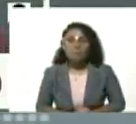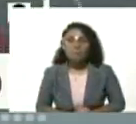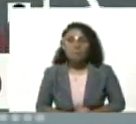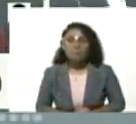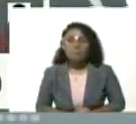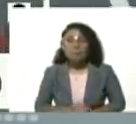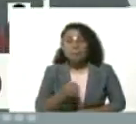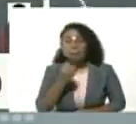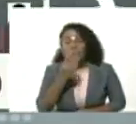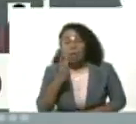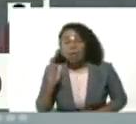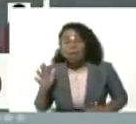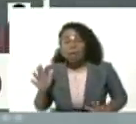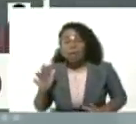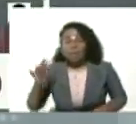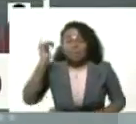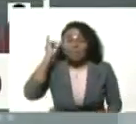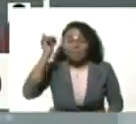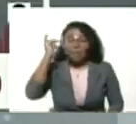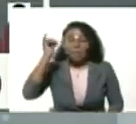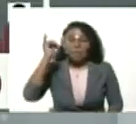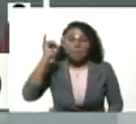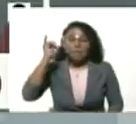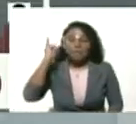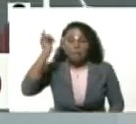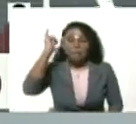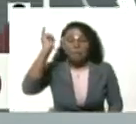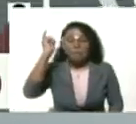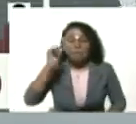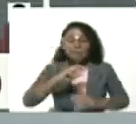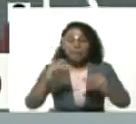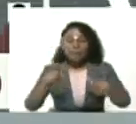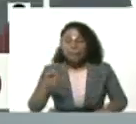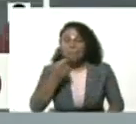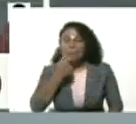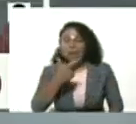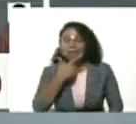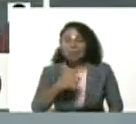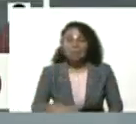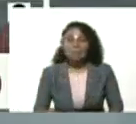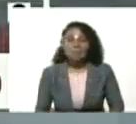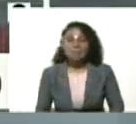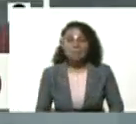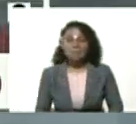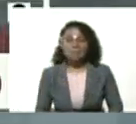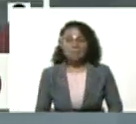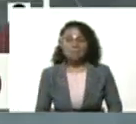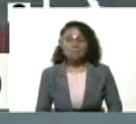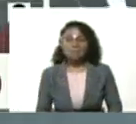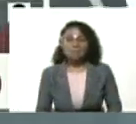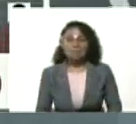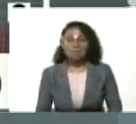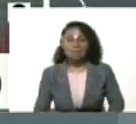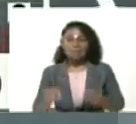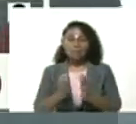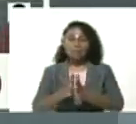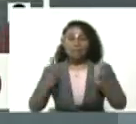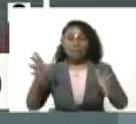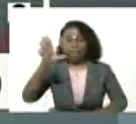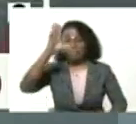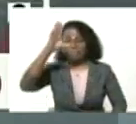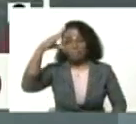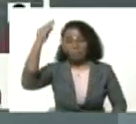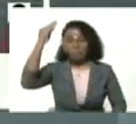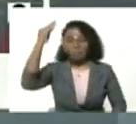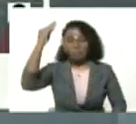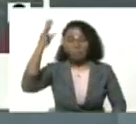Bueno, Yaracuy, Yaracuy, la tierra hermosa de la gran diosa, de